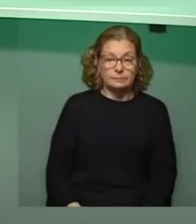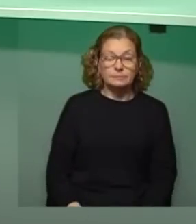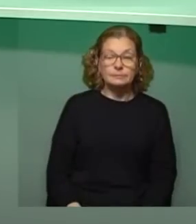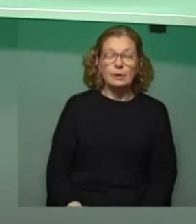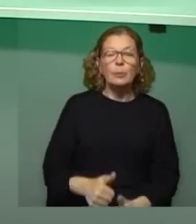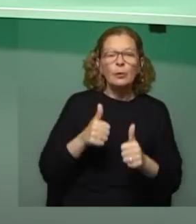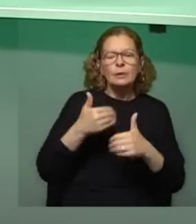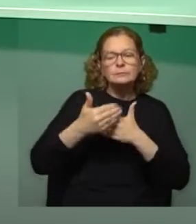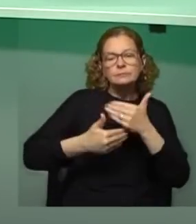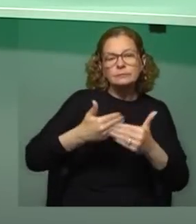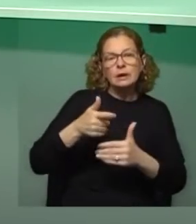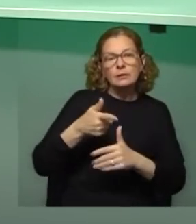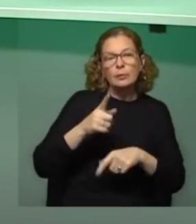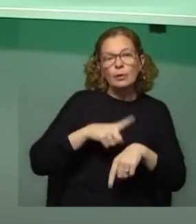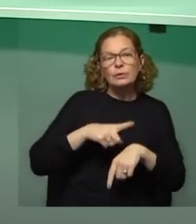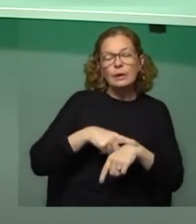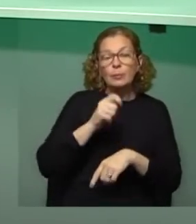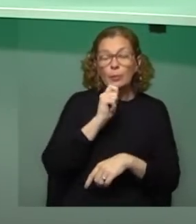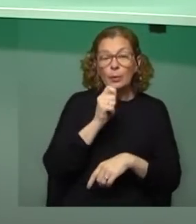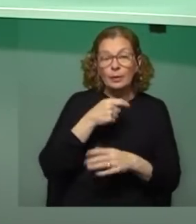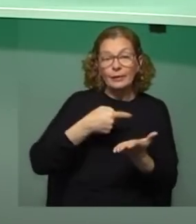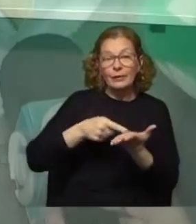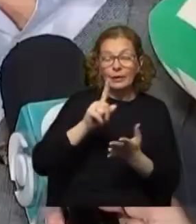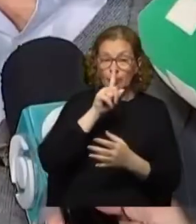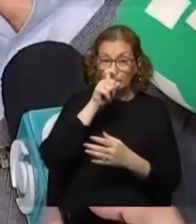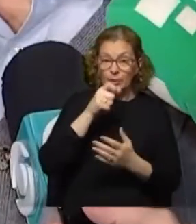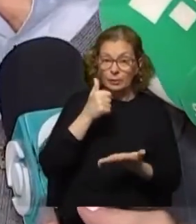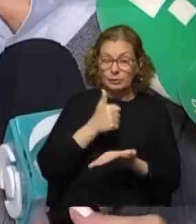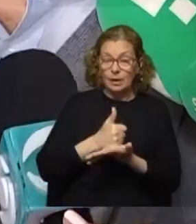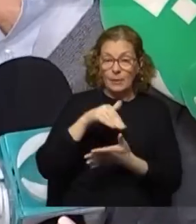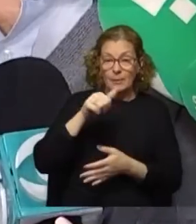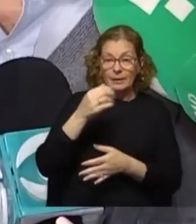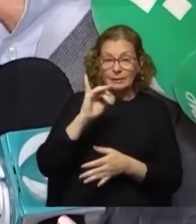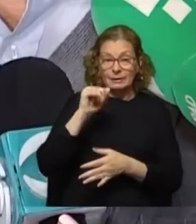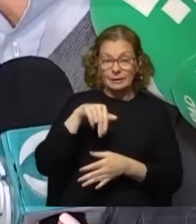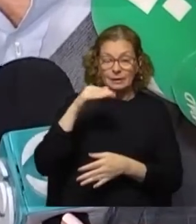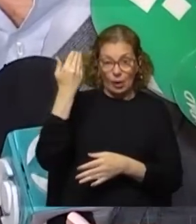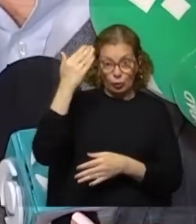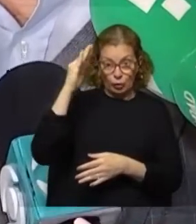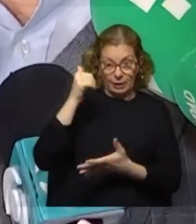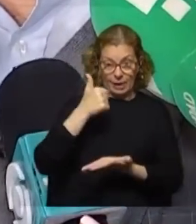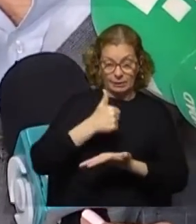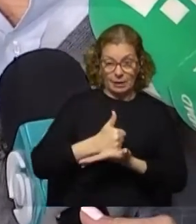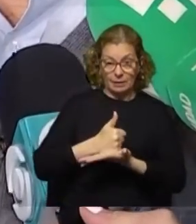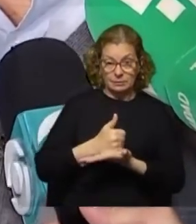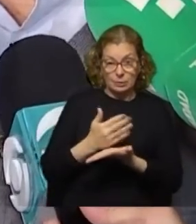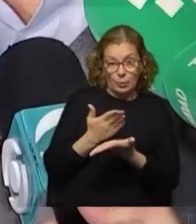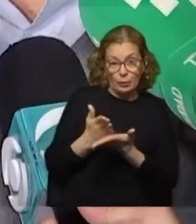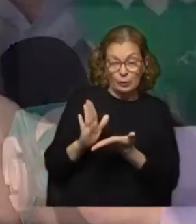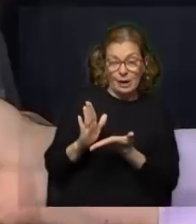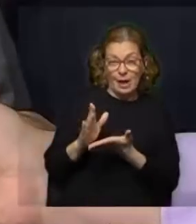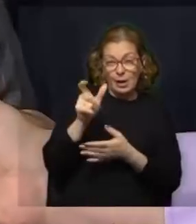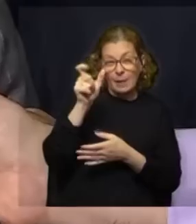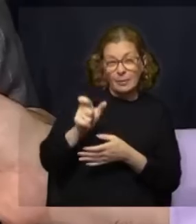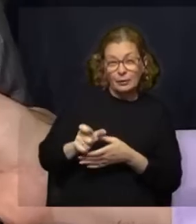muy bien seguimos adelante ahora tiempo de móvil centro de Montevideo está pronto Martín Duarte hay autoridades por allí por otro lado las